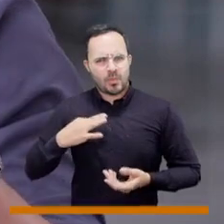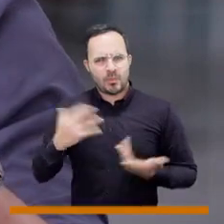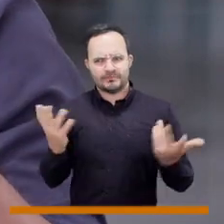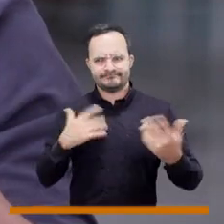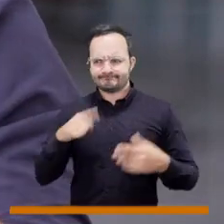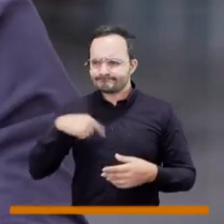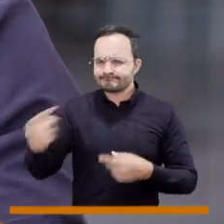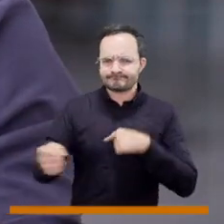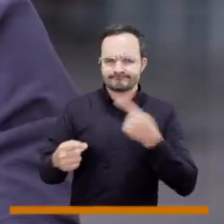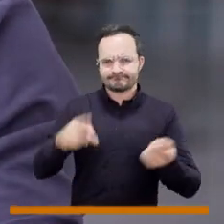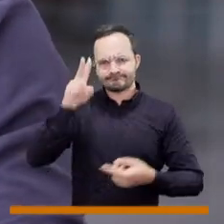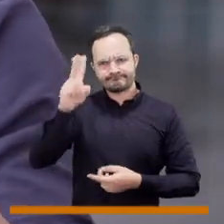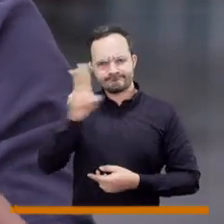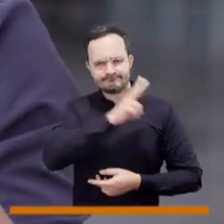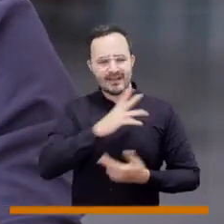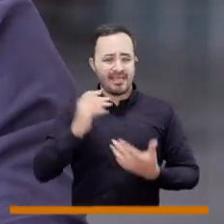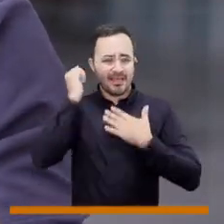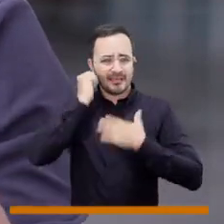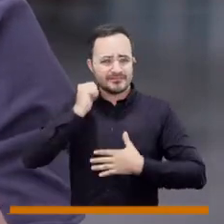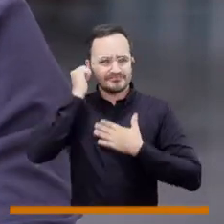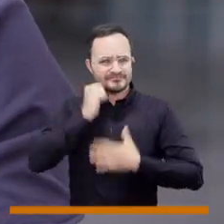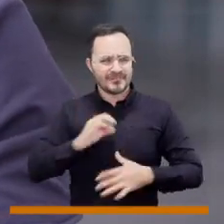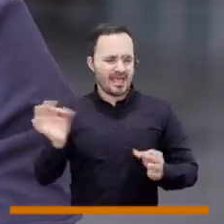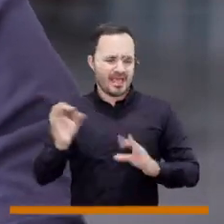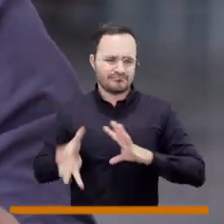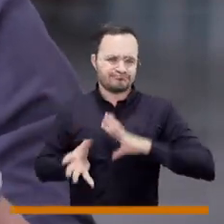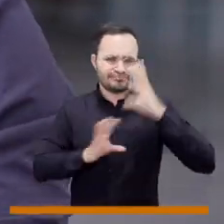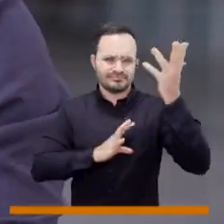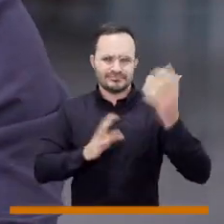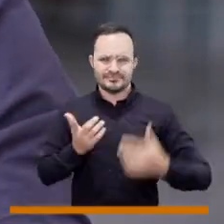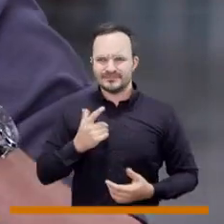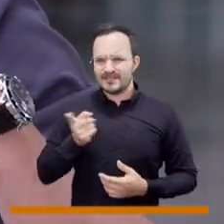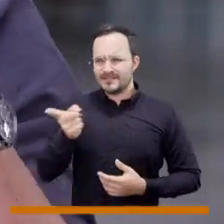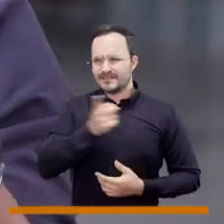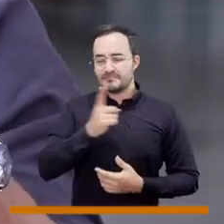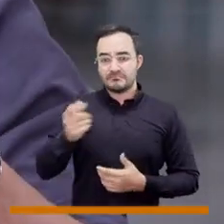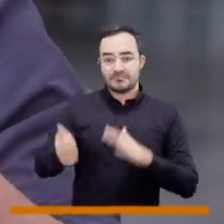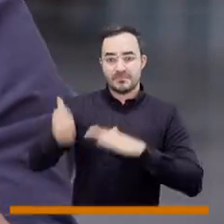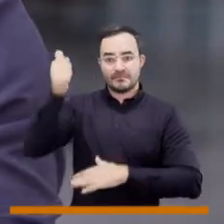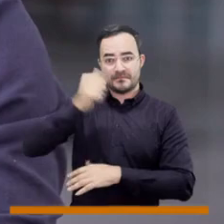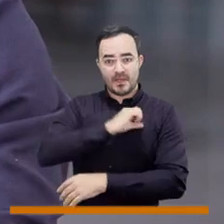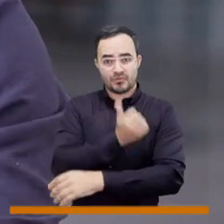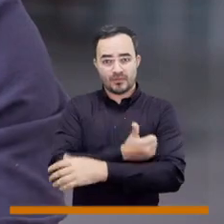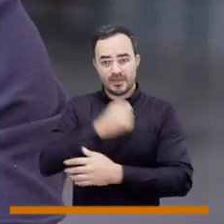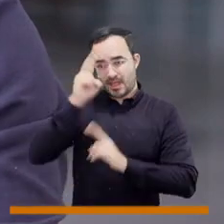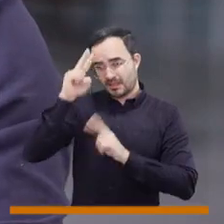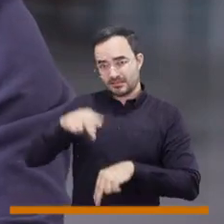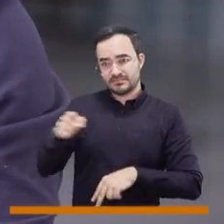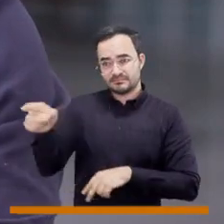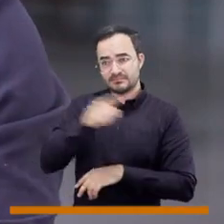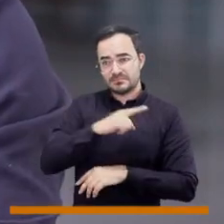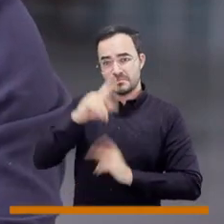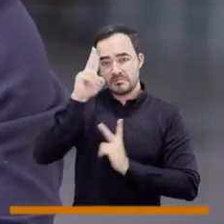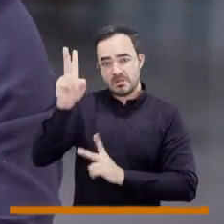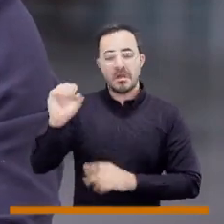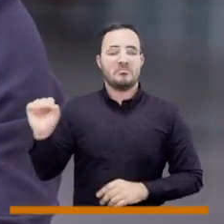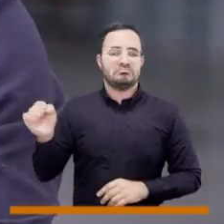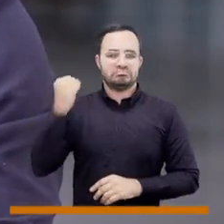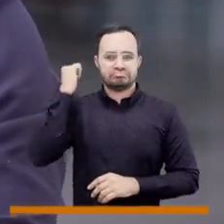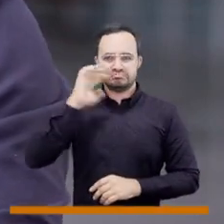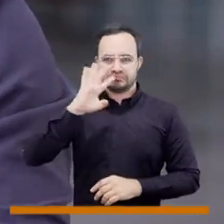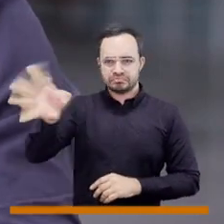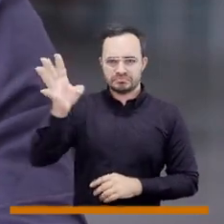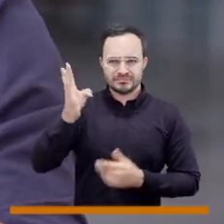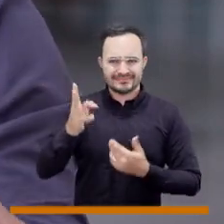sido el detonante. Hoy hay una intolerancia, hoy hay un irrespeto hacia las autoridades y eso ha sido